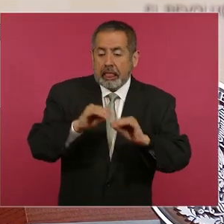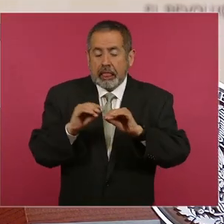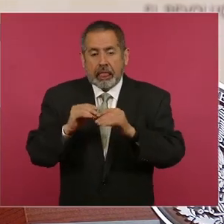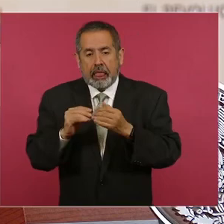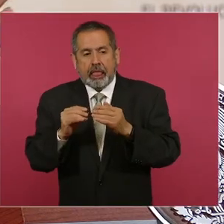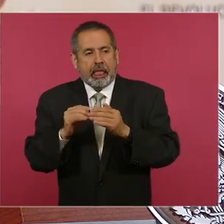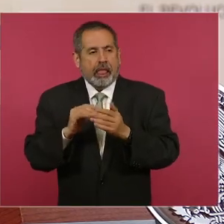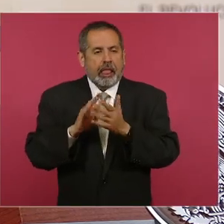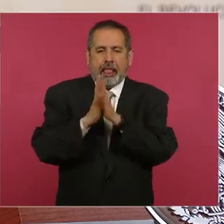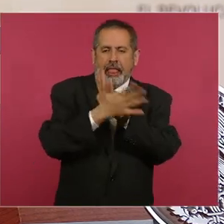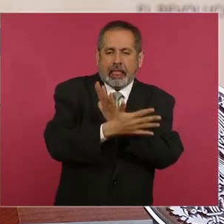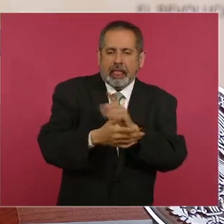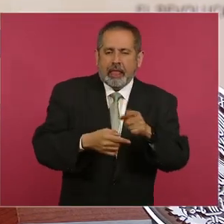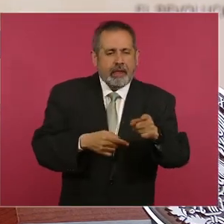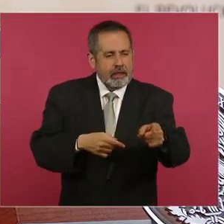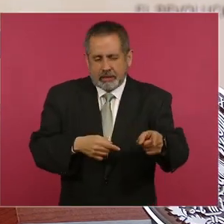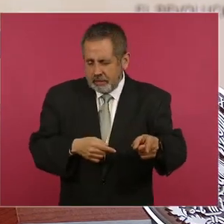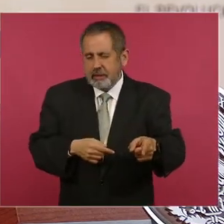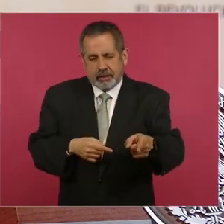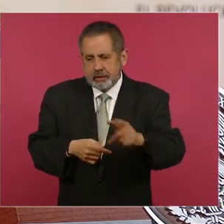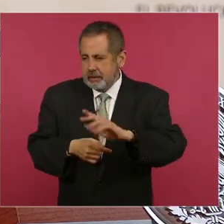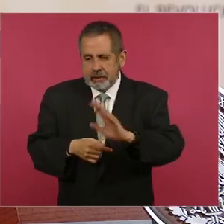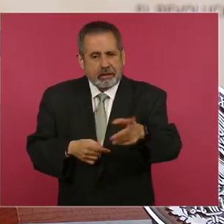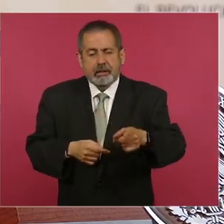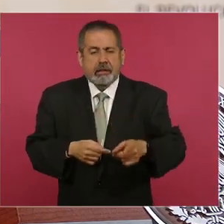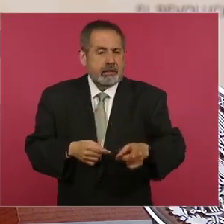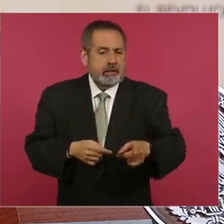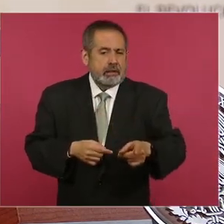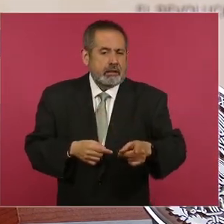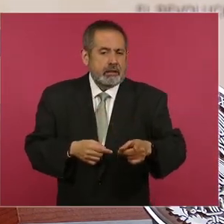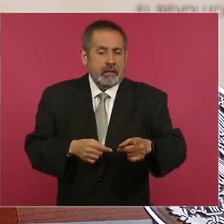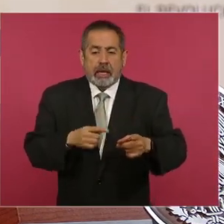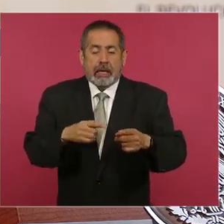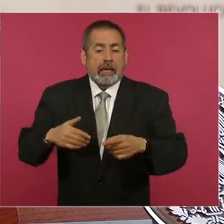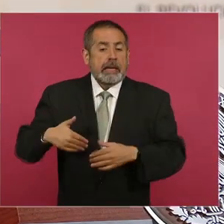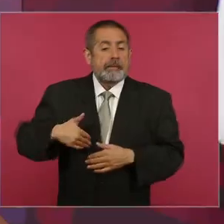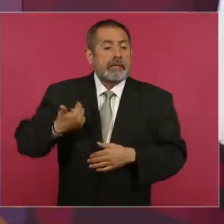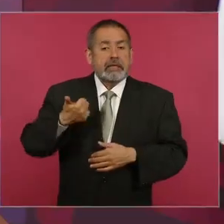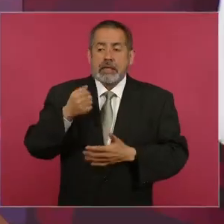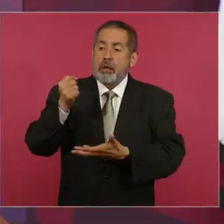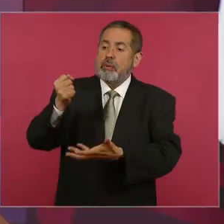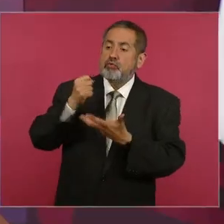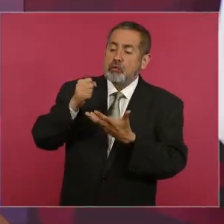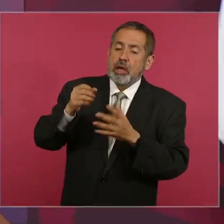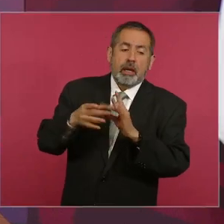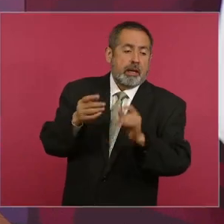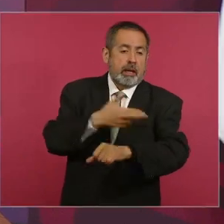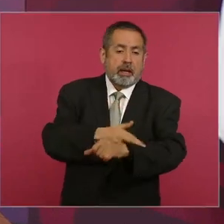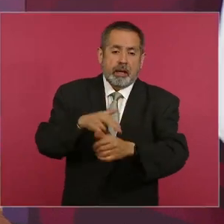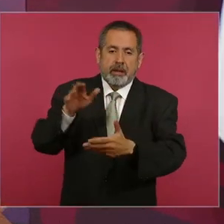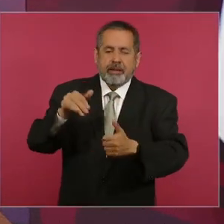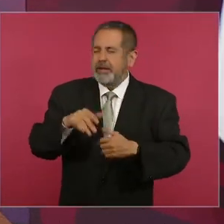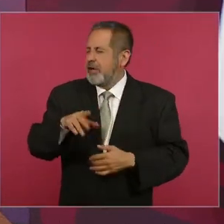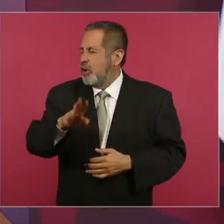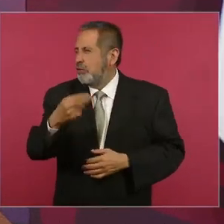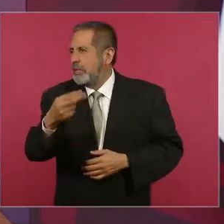un andamiaje para obtener presupuesto. Habían